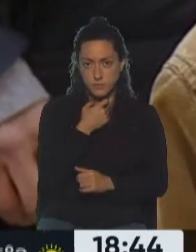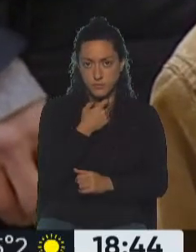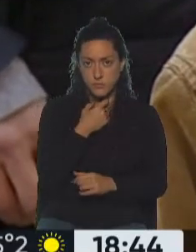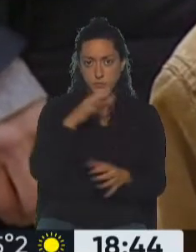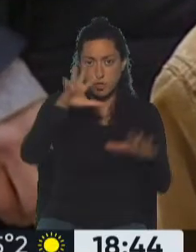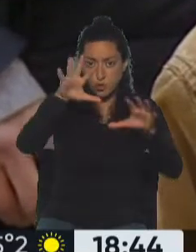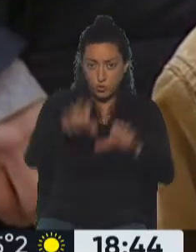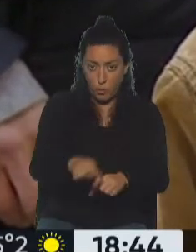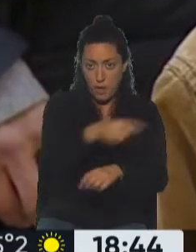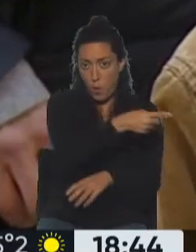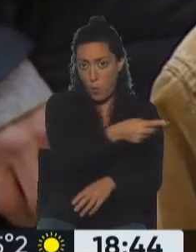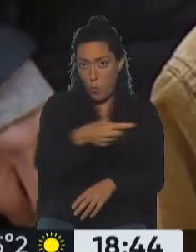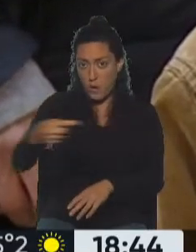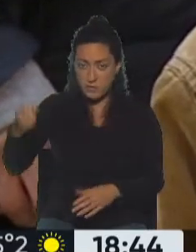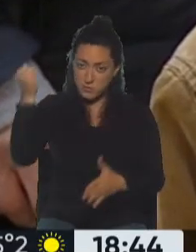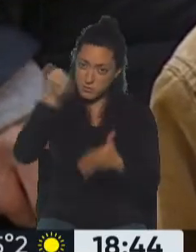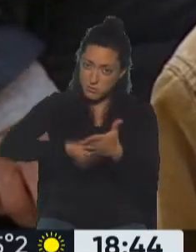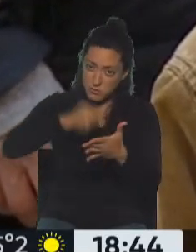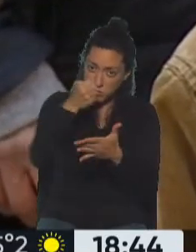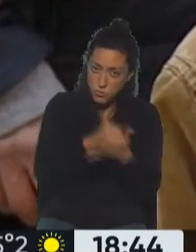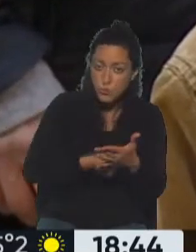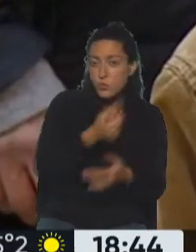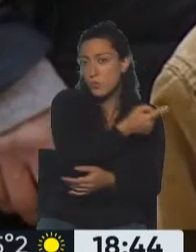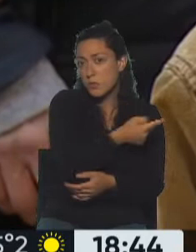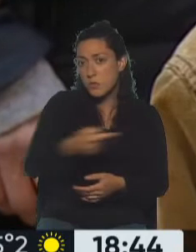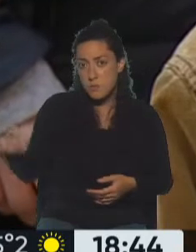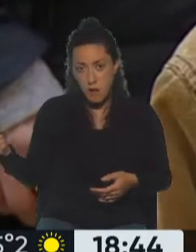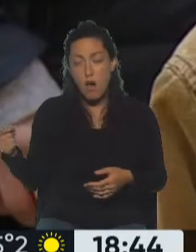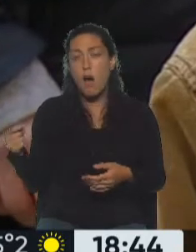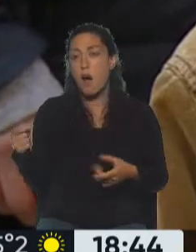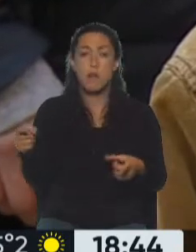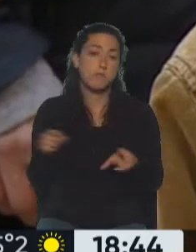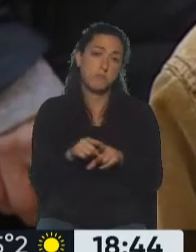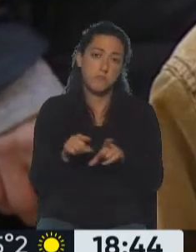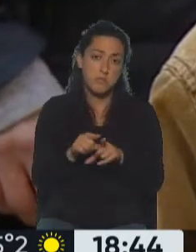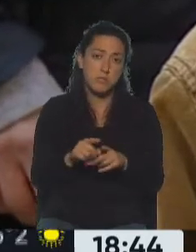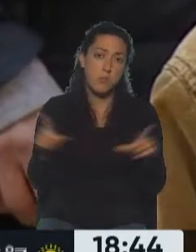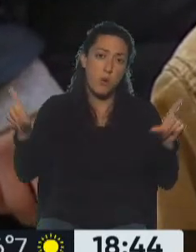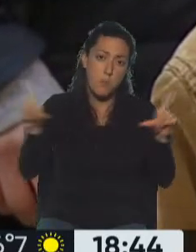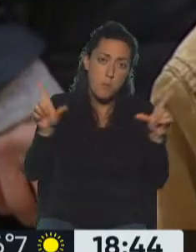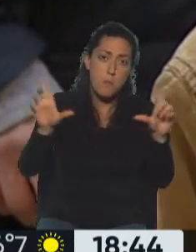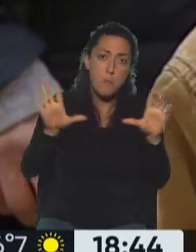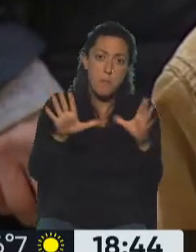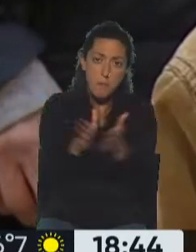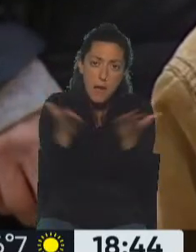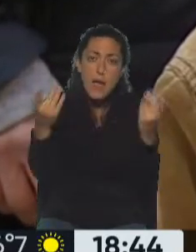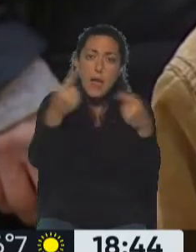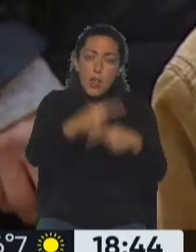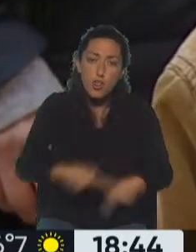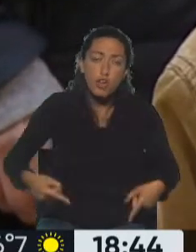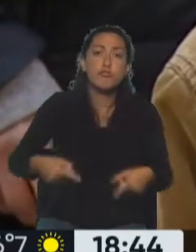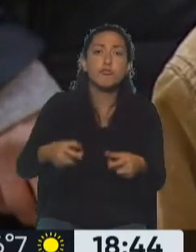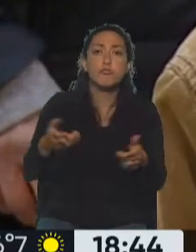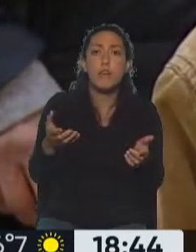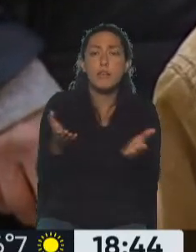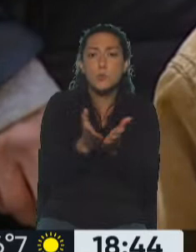tomas, tras una semana de luchas, tras una semana de eso, de estar en los medios, de estar comentando las luchas